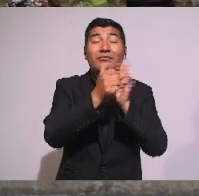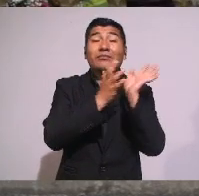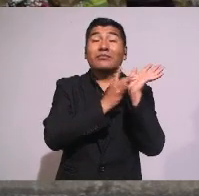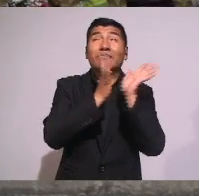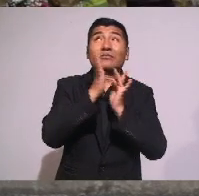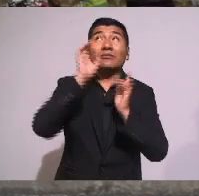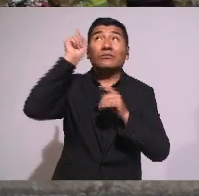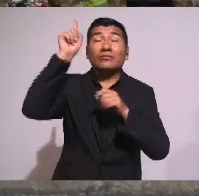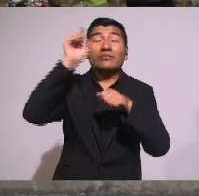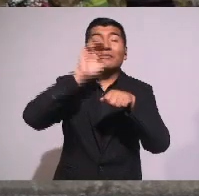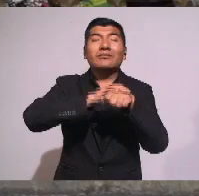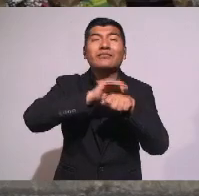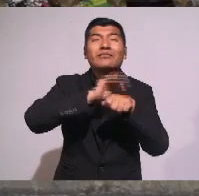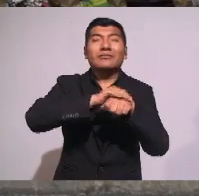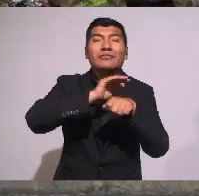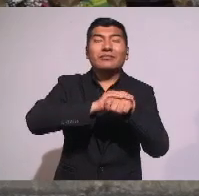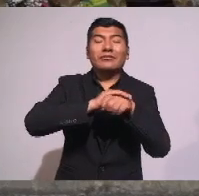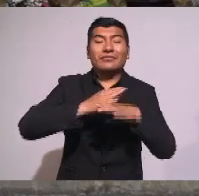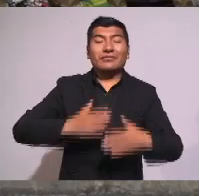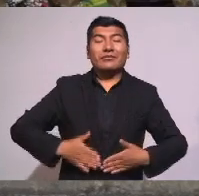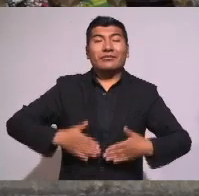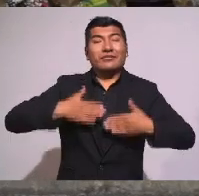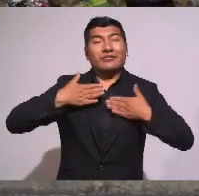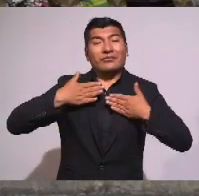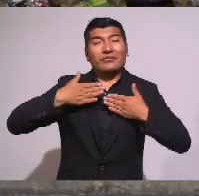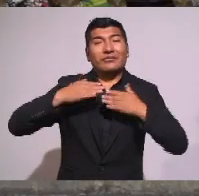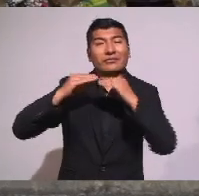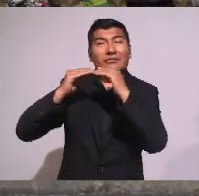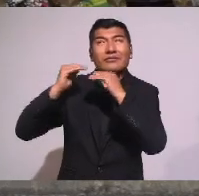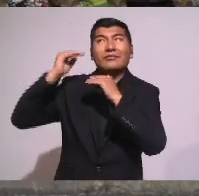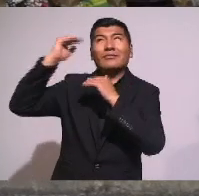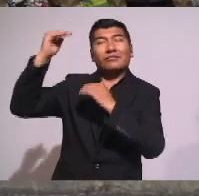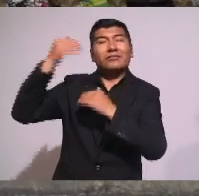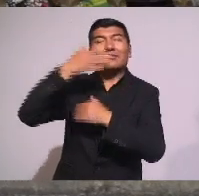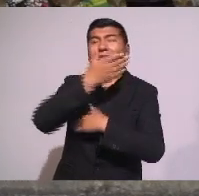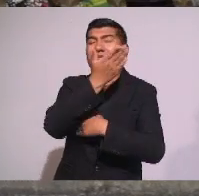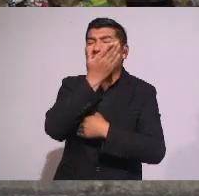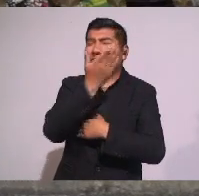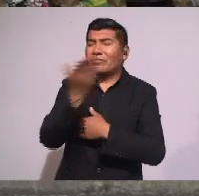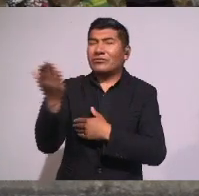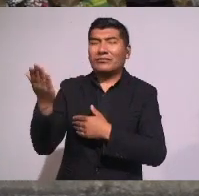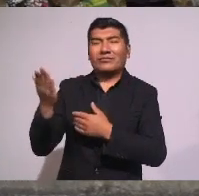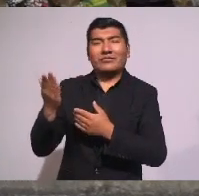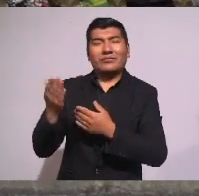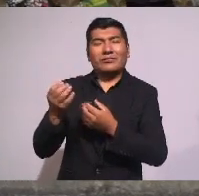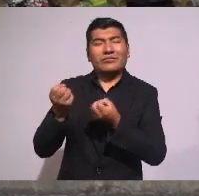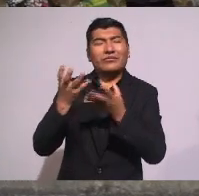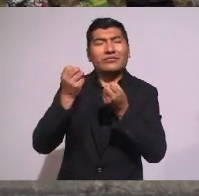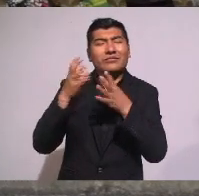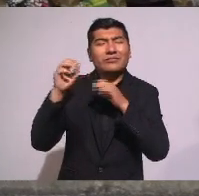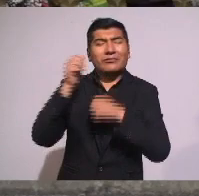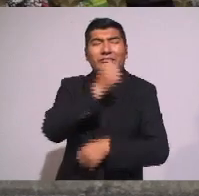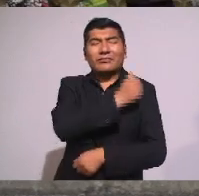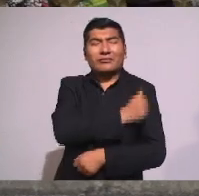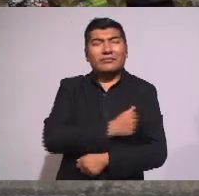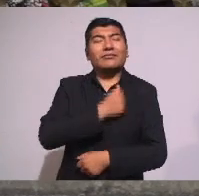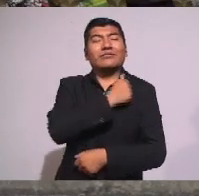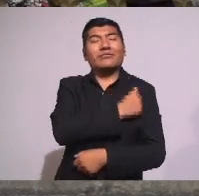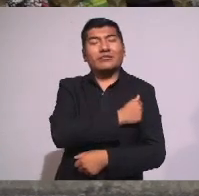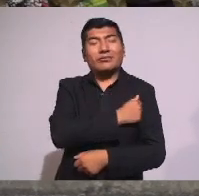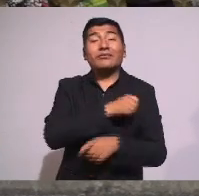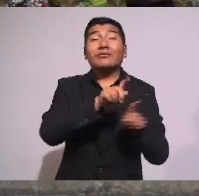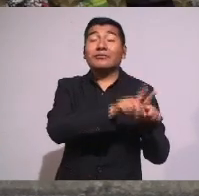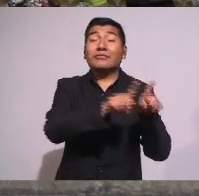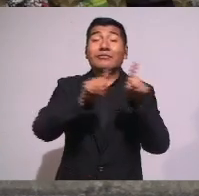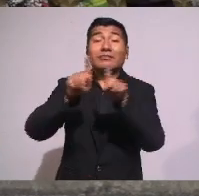Jesús nos llama a la altura de vida moral en todas las cosas, en todo comportamiento, y hermanos, también